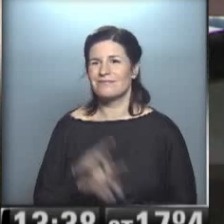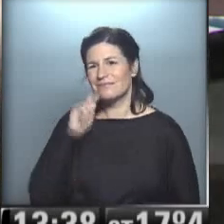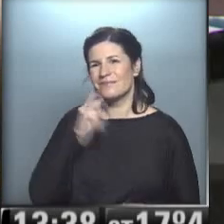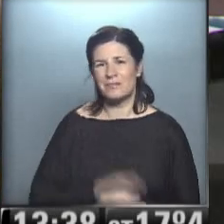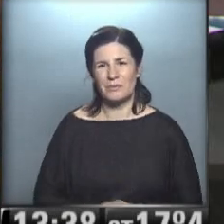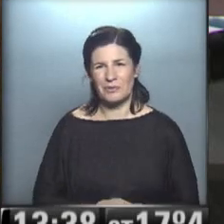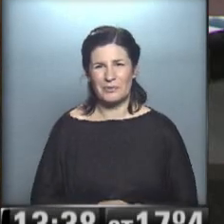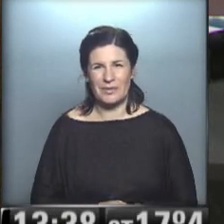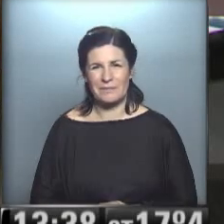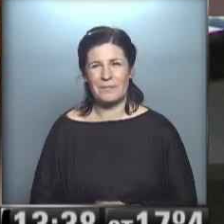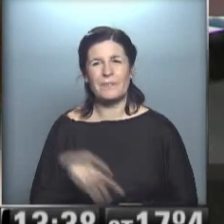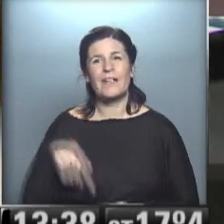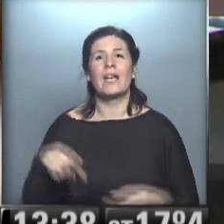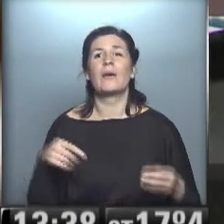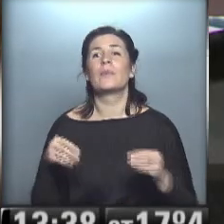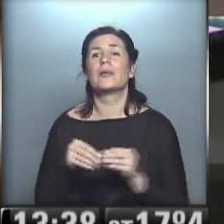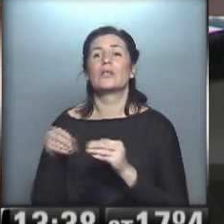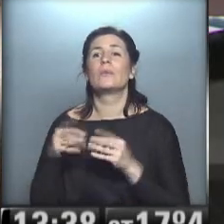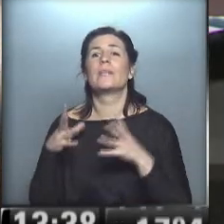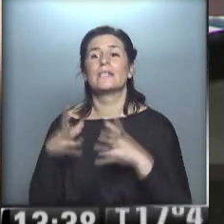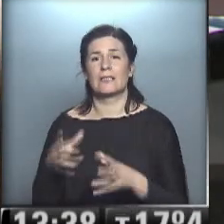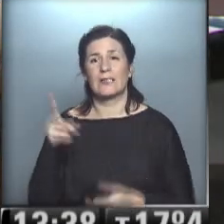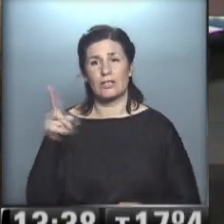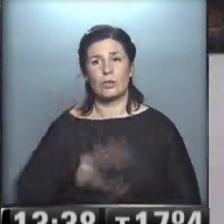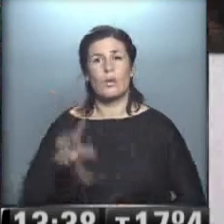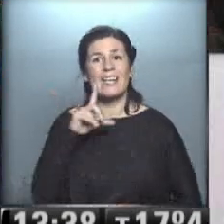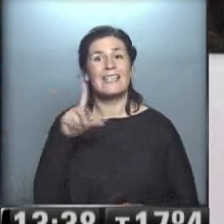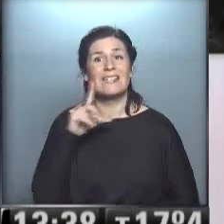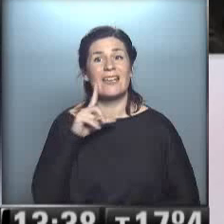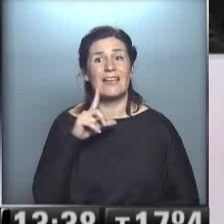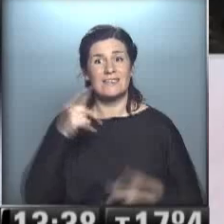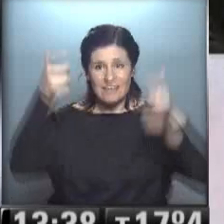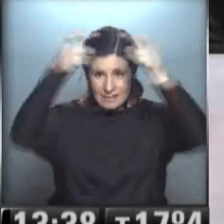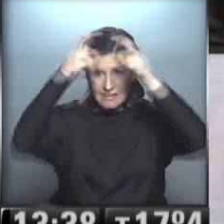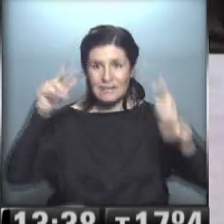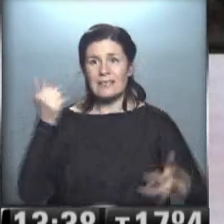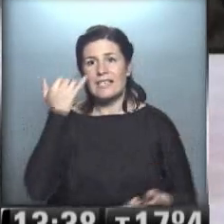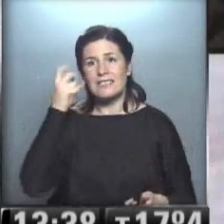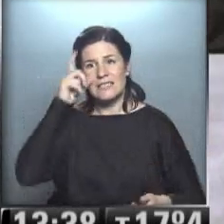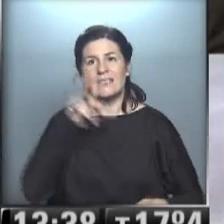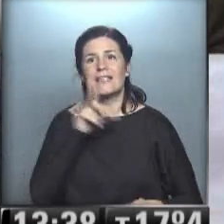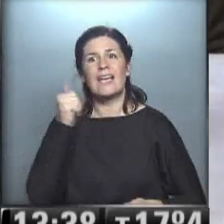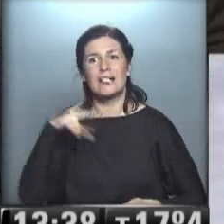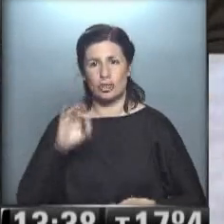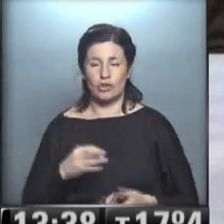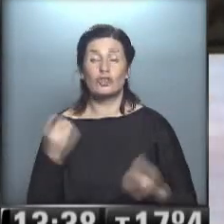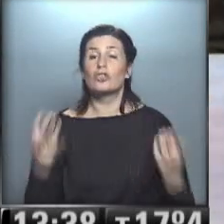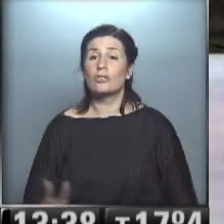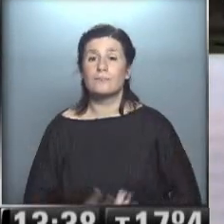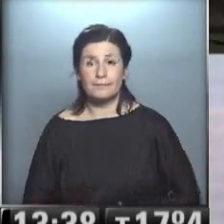Vamos a ir ahora con el móvil de la televisión pública una vez más a San Cayetano. Al santuario, allí en Liniers, está Ariel Lima. Ariel, te